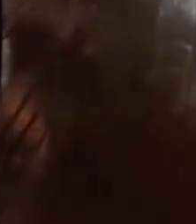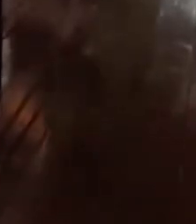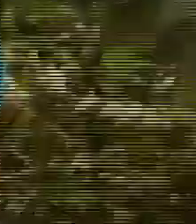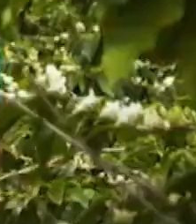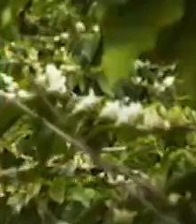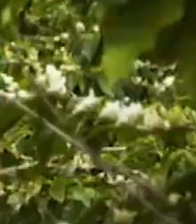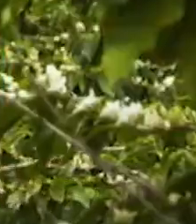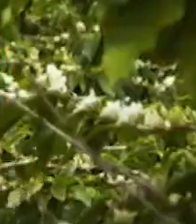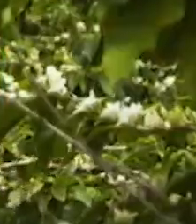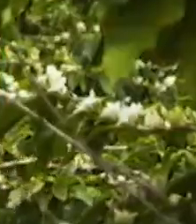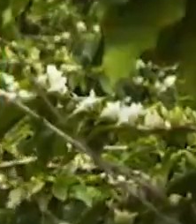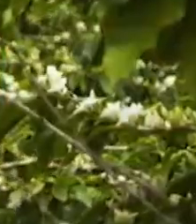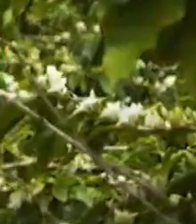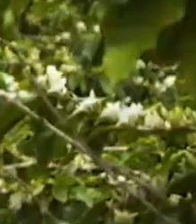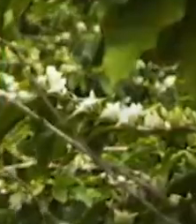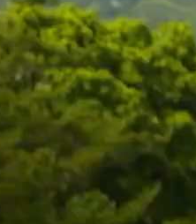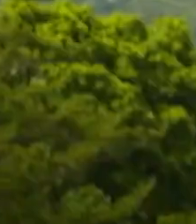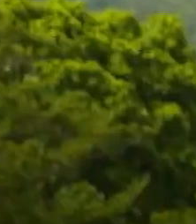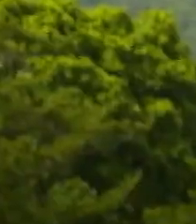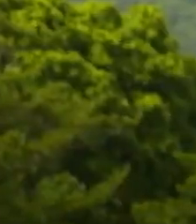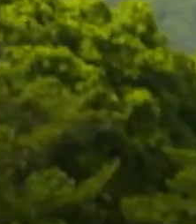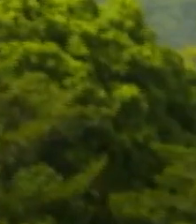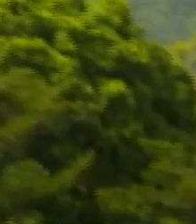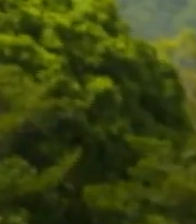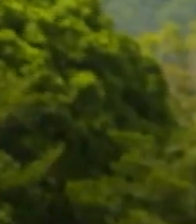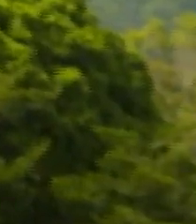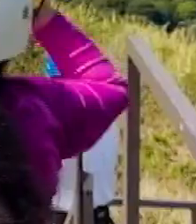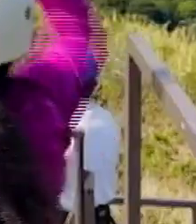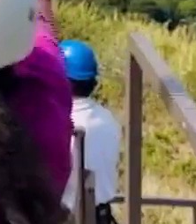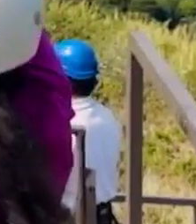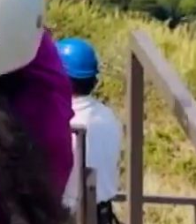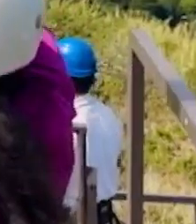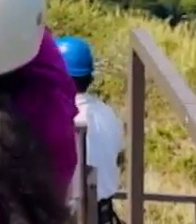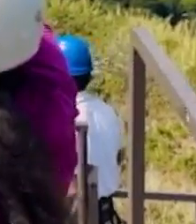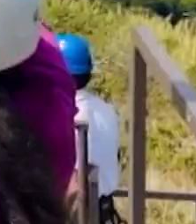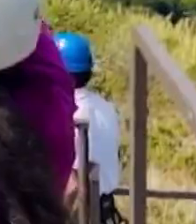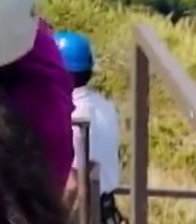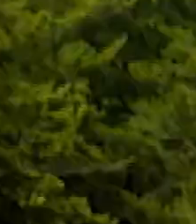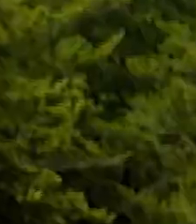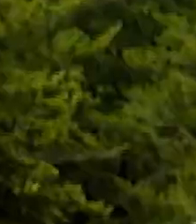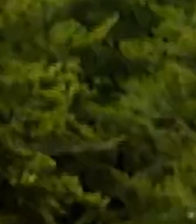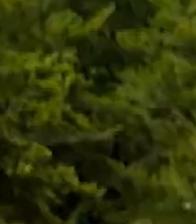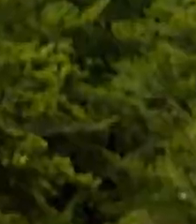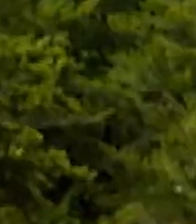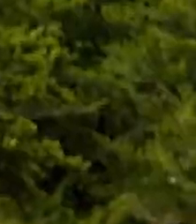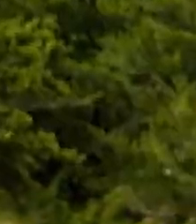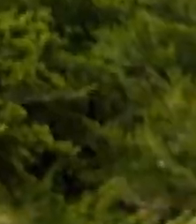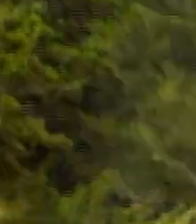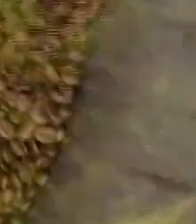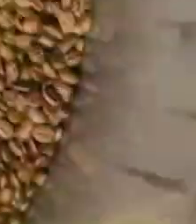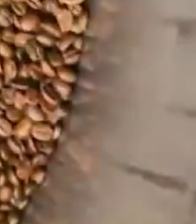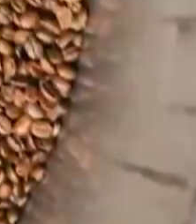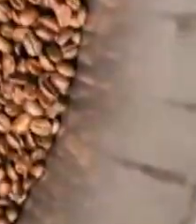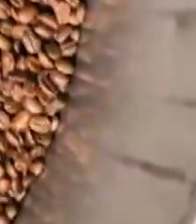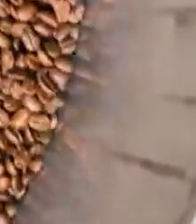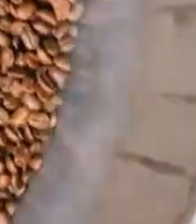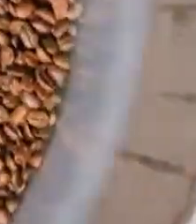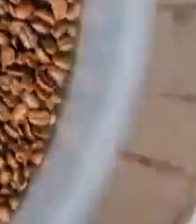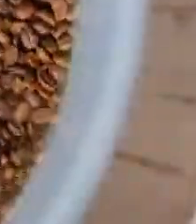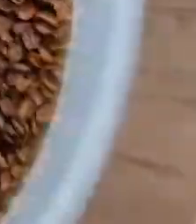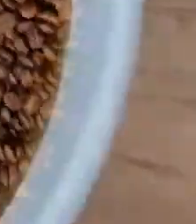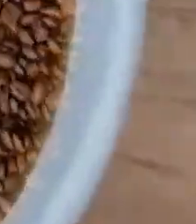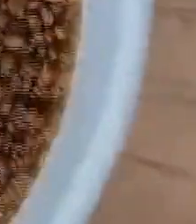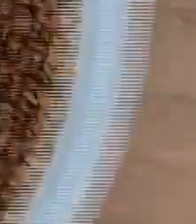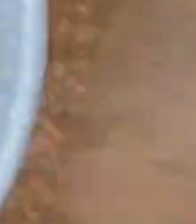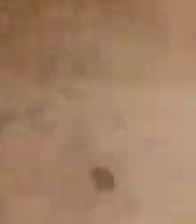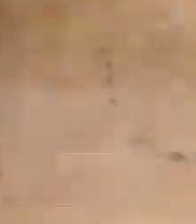ni para mis vecinos y amigos. Queremos que más personas puedan conocer este maravilloso país con seguridad. Y eso